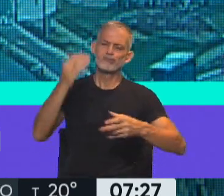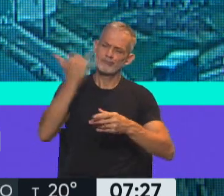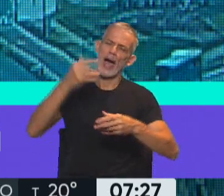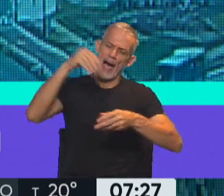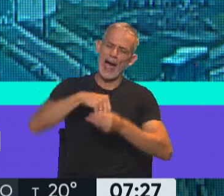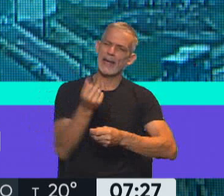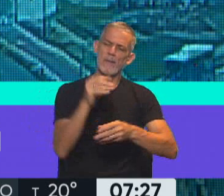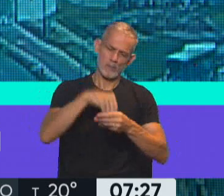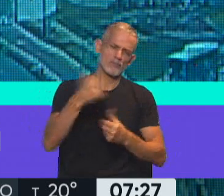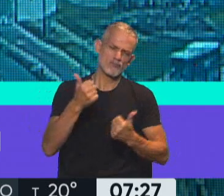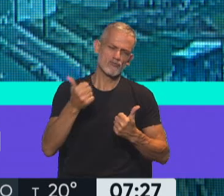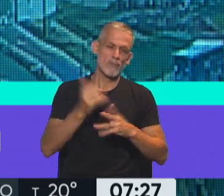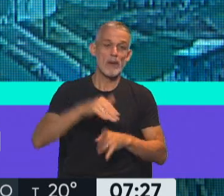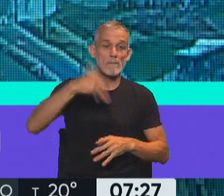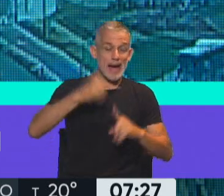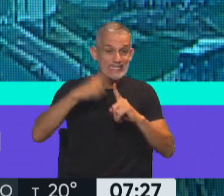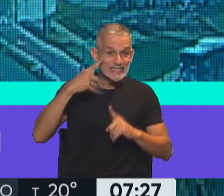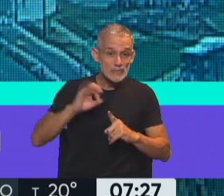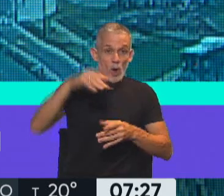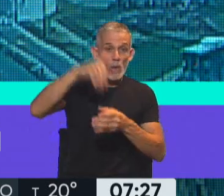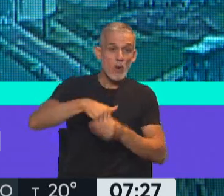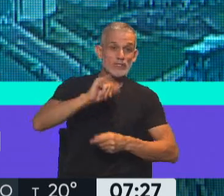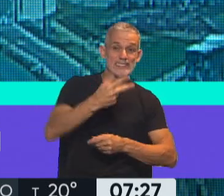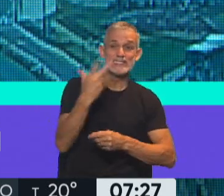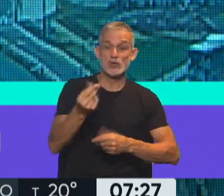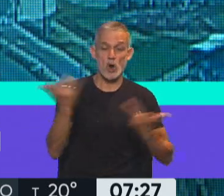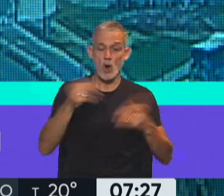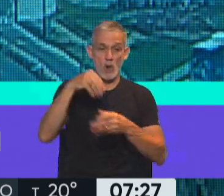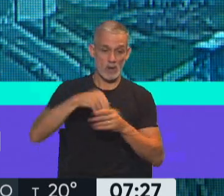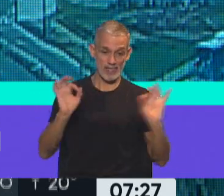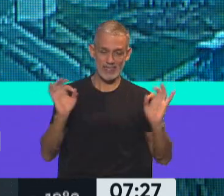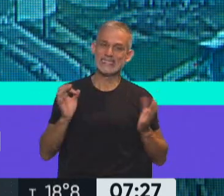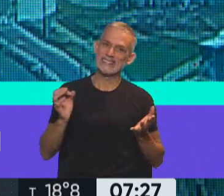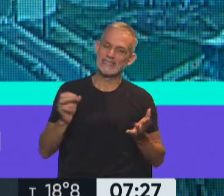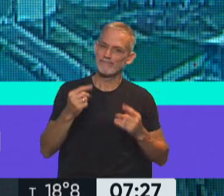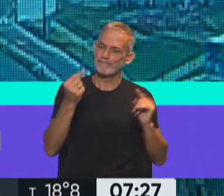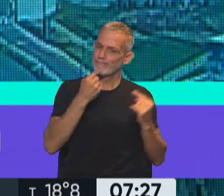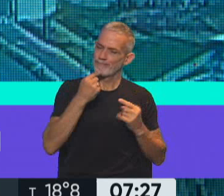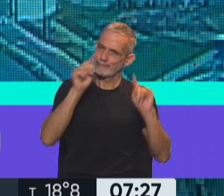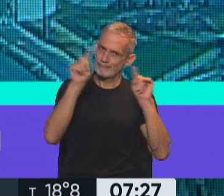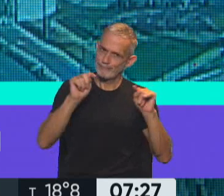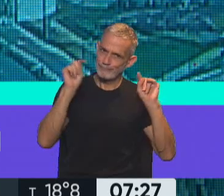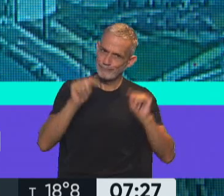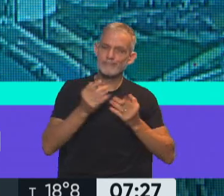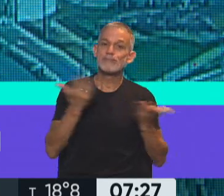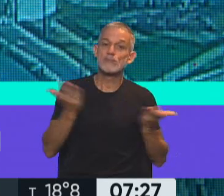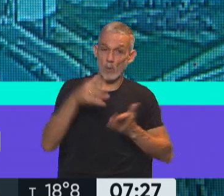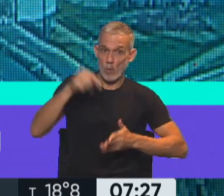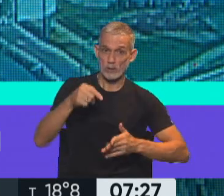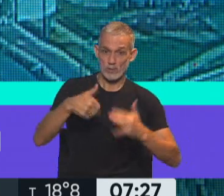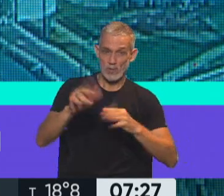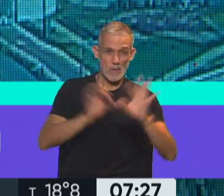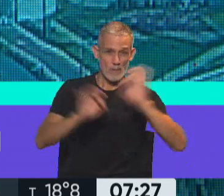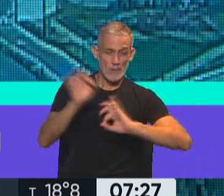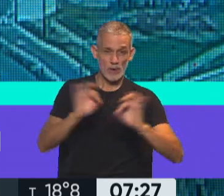entendimiento máximo kirchner si va a votar en contra o si se va a abstener bueno esa es la gran incógnita que la vamos a conocer precisamente cuando el